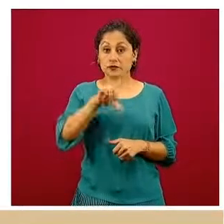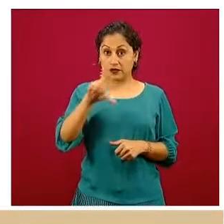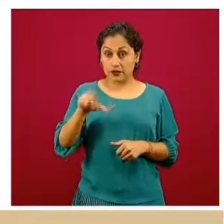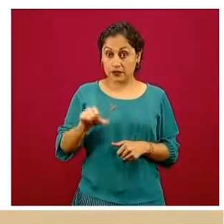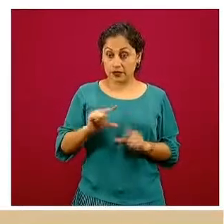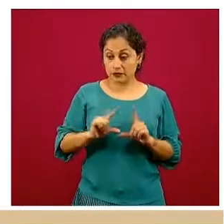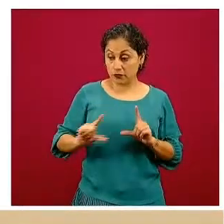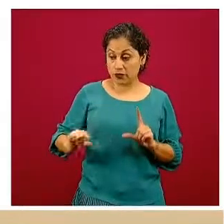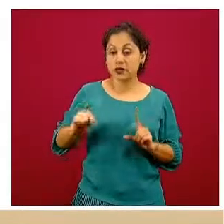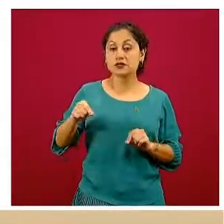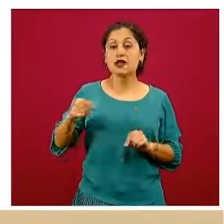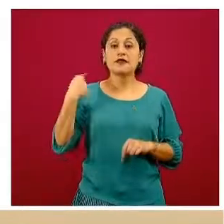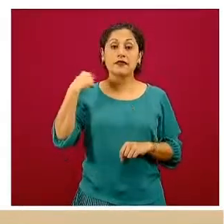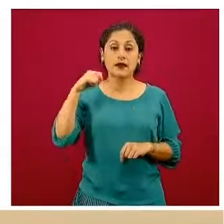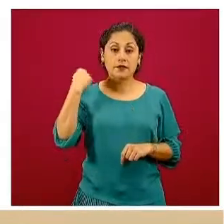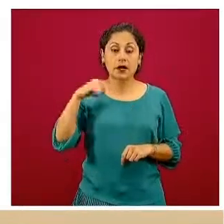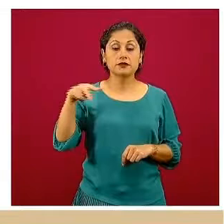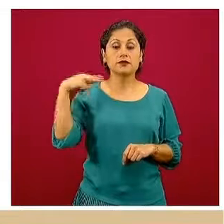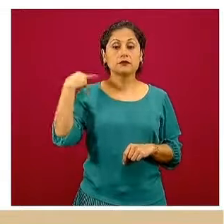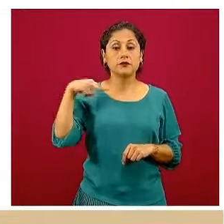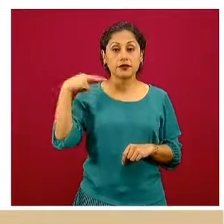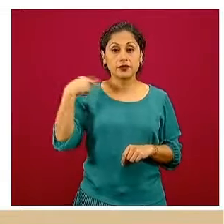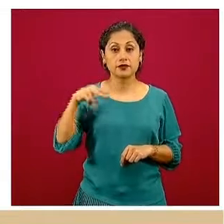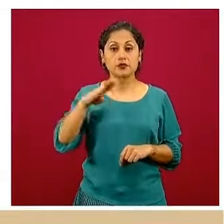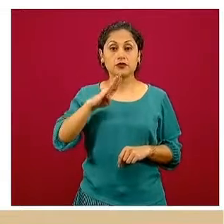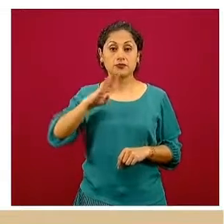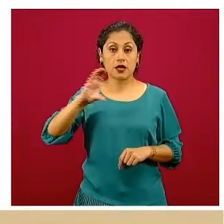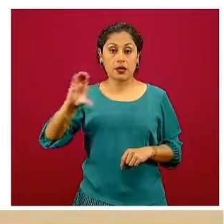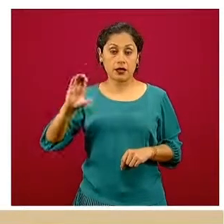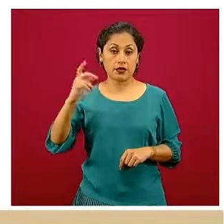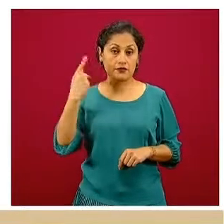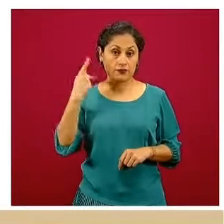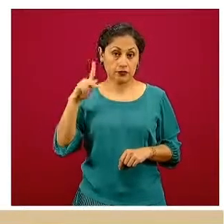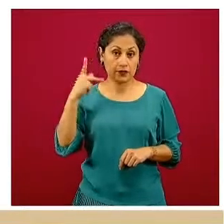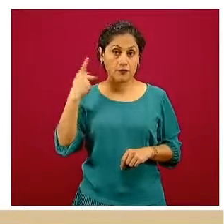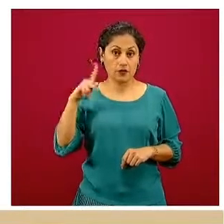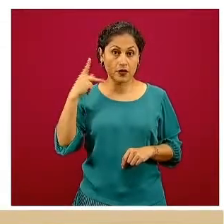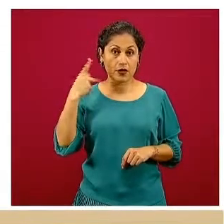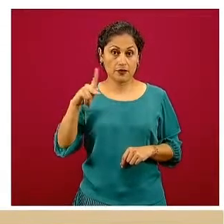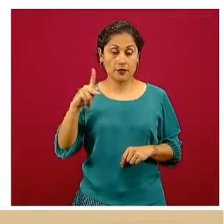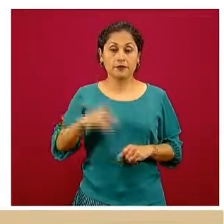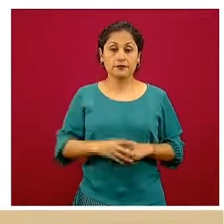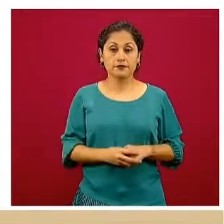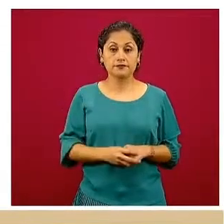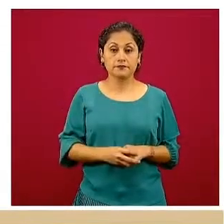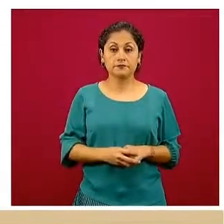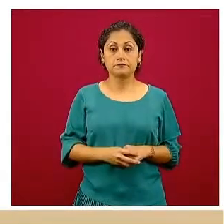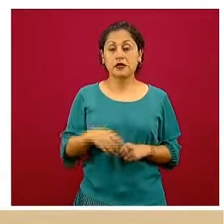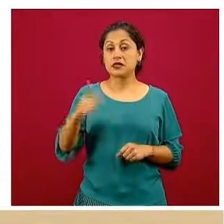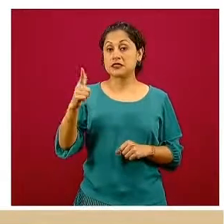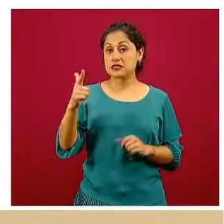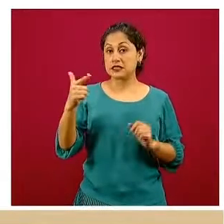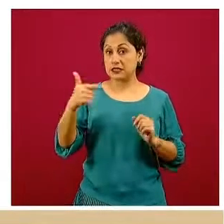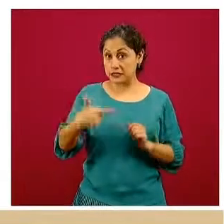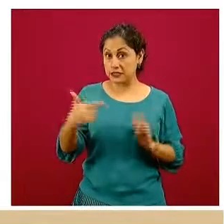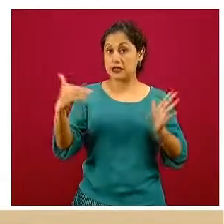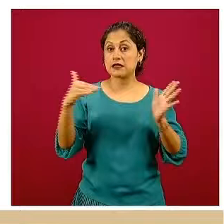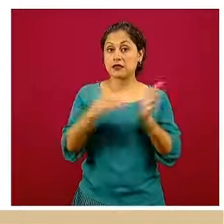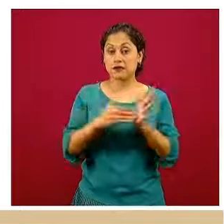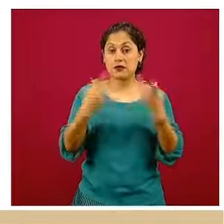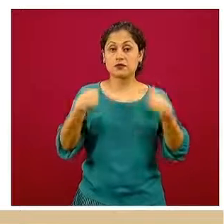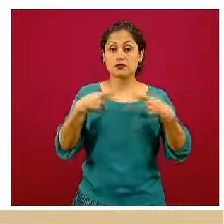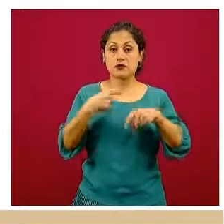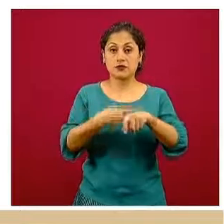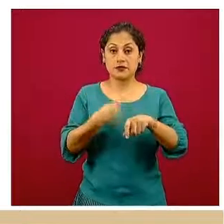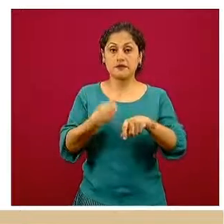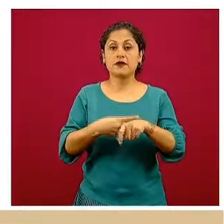Tabasco, Veracruz, Baja California y Puebla, que tienen por encima de los 7,000 casos ya acumulados